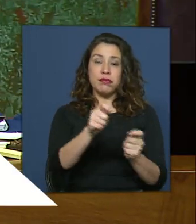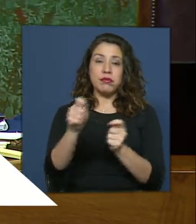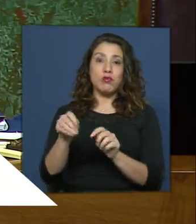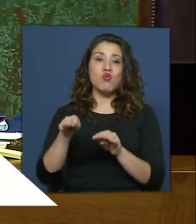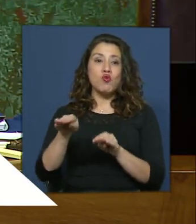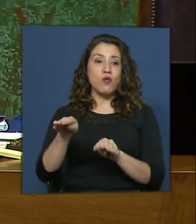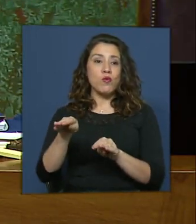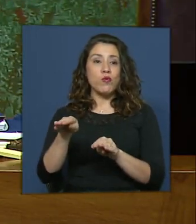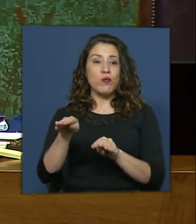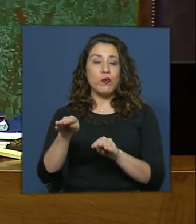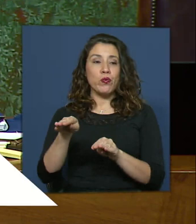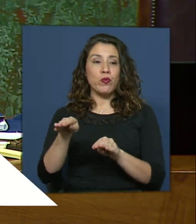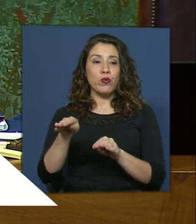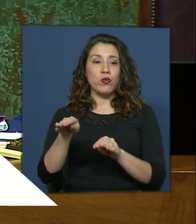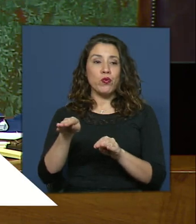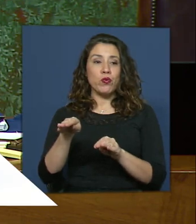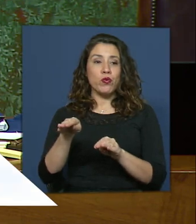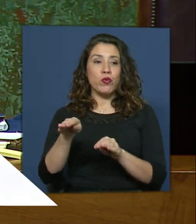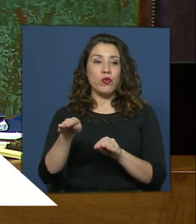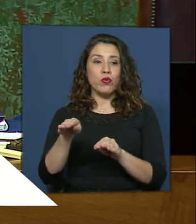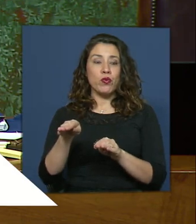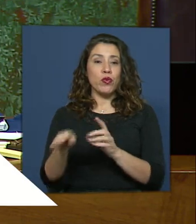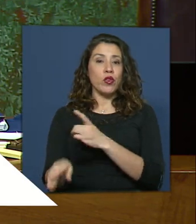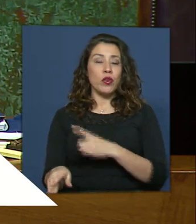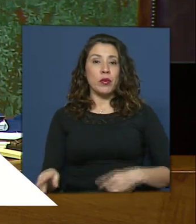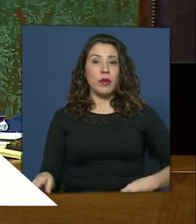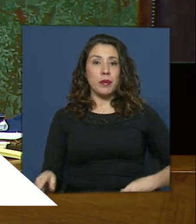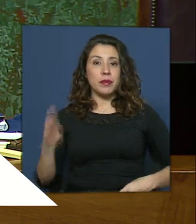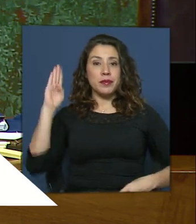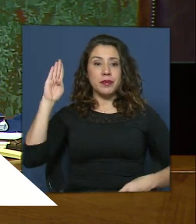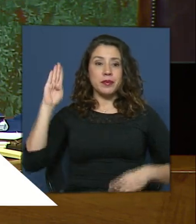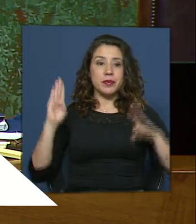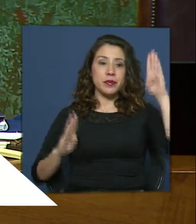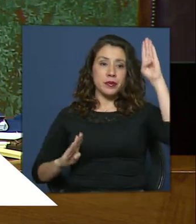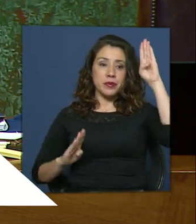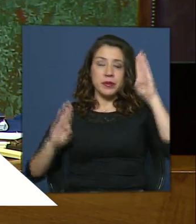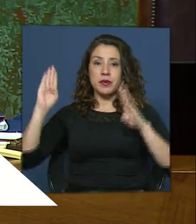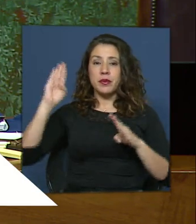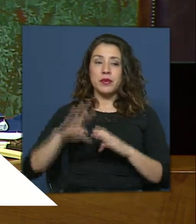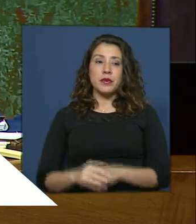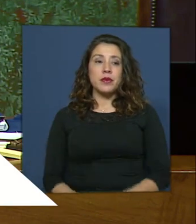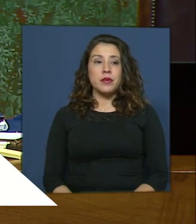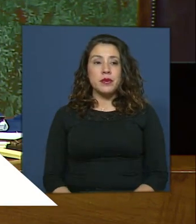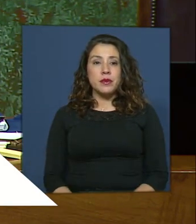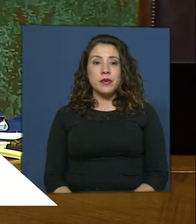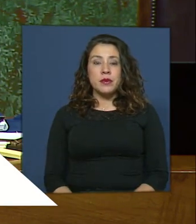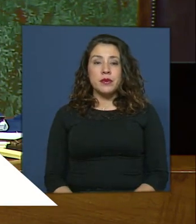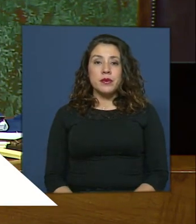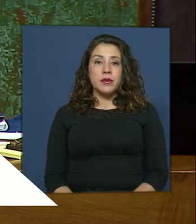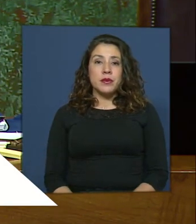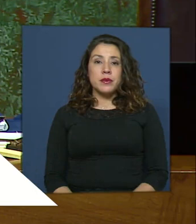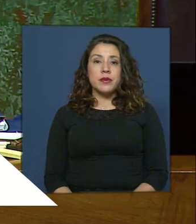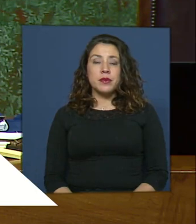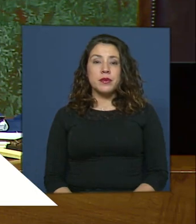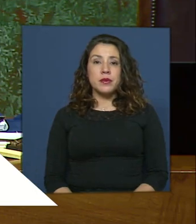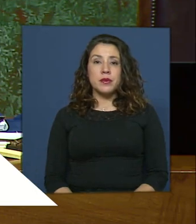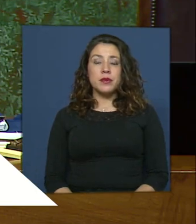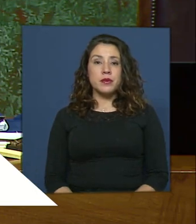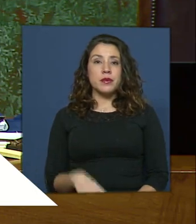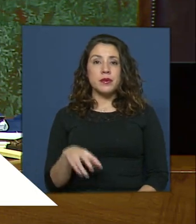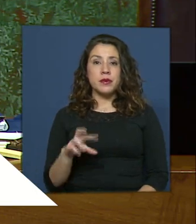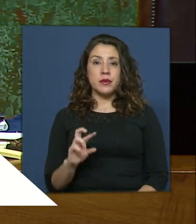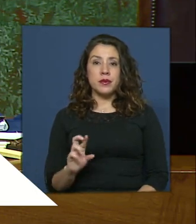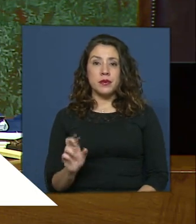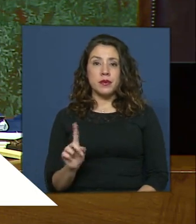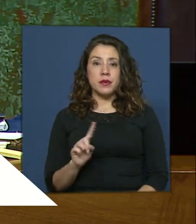adhesión de la parlamentaria y los parlamentarios que están levantando la mano. A continuación, en el tiempo del Partido